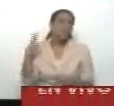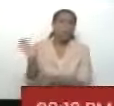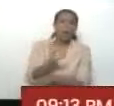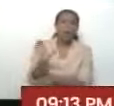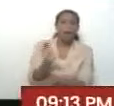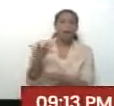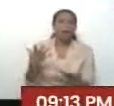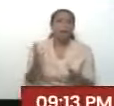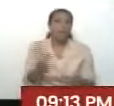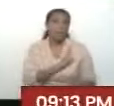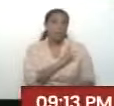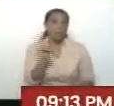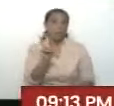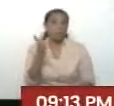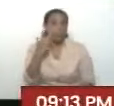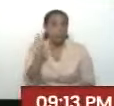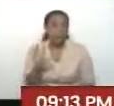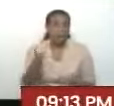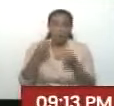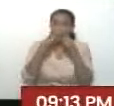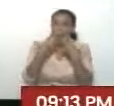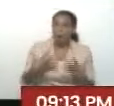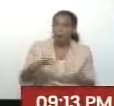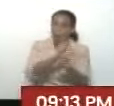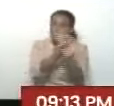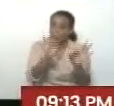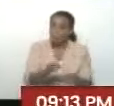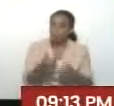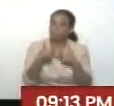y venezolanos a la vez. ¿Ah?